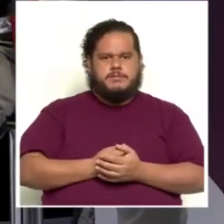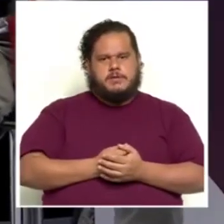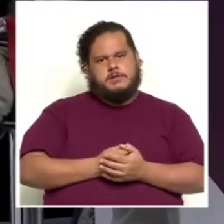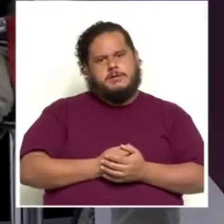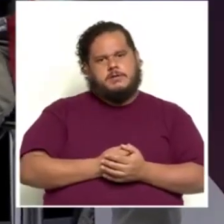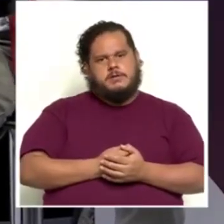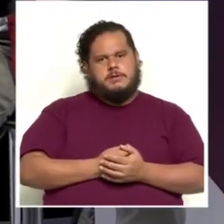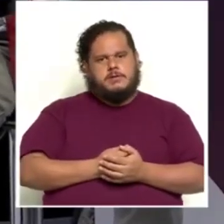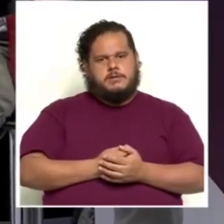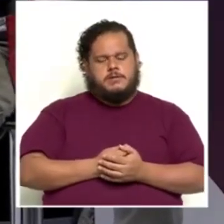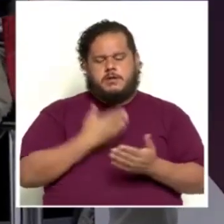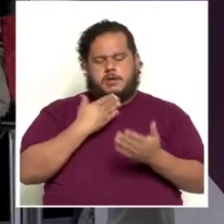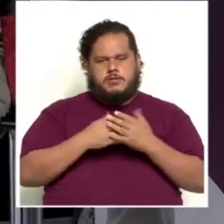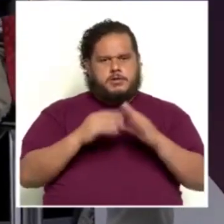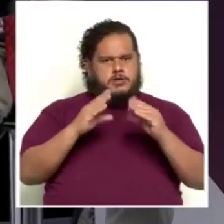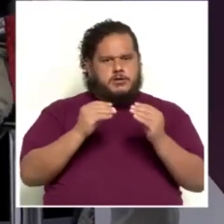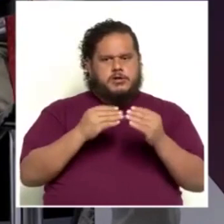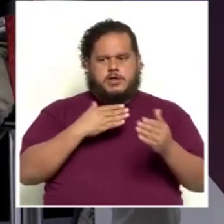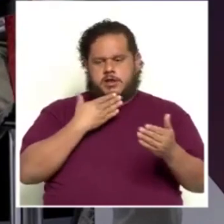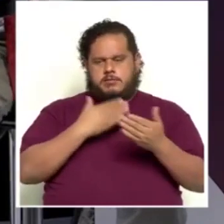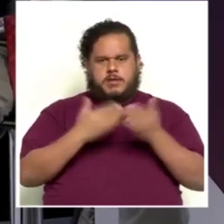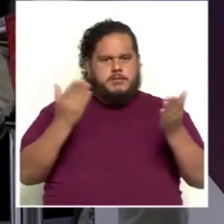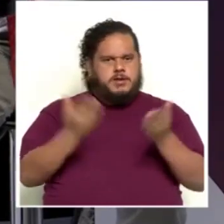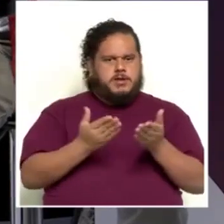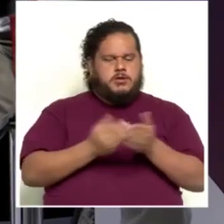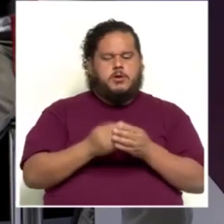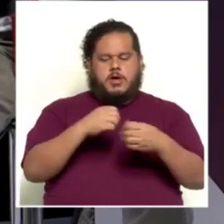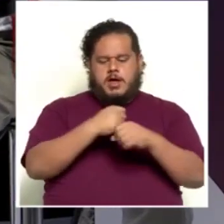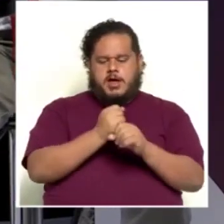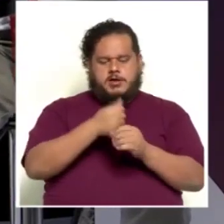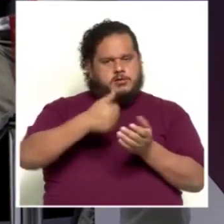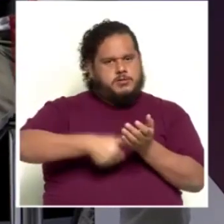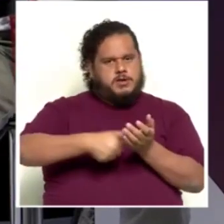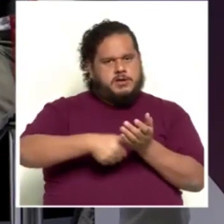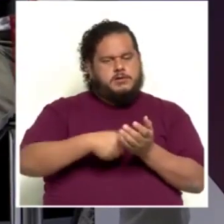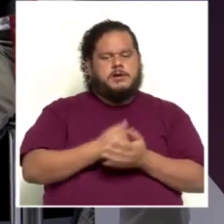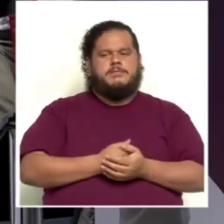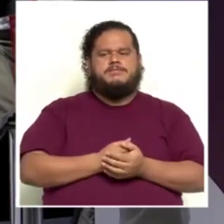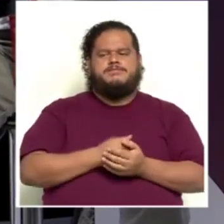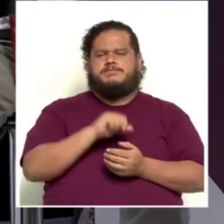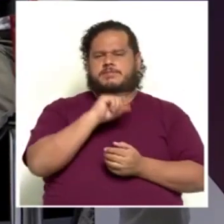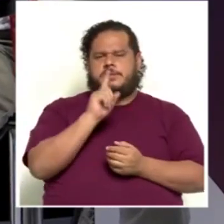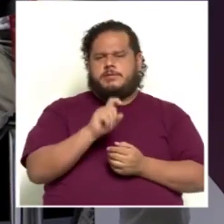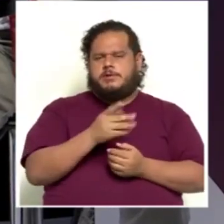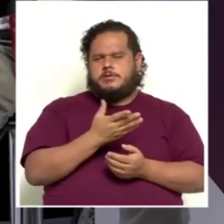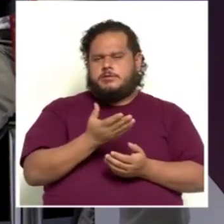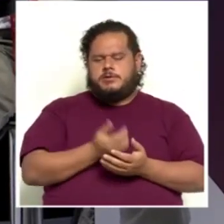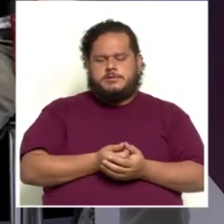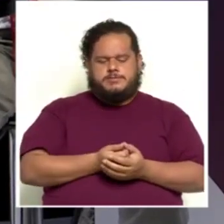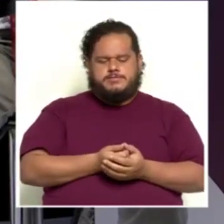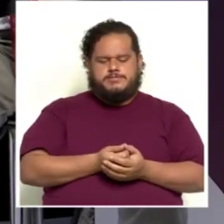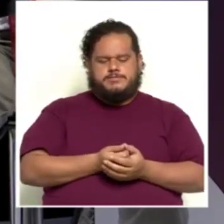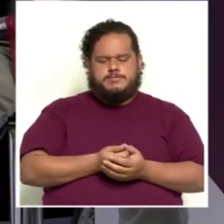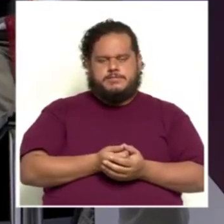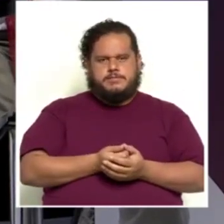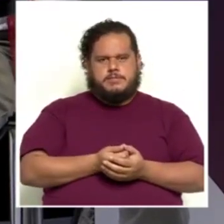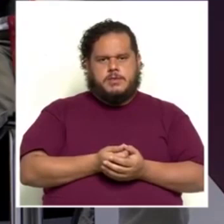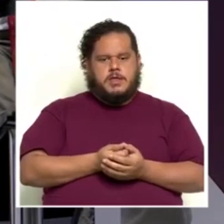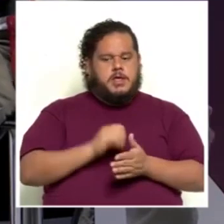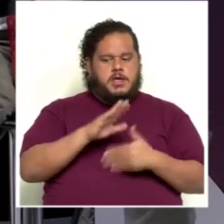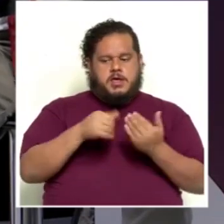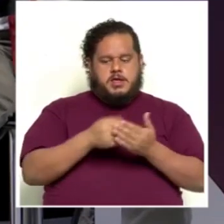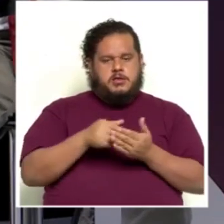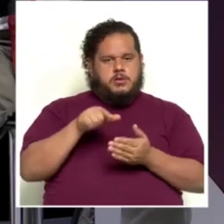Carlos, buenas noches, bienvenido a Suma Electoral. La pregunta es, en todo